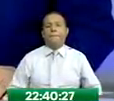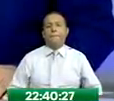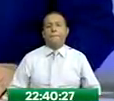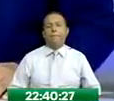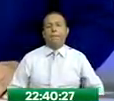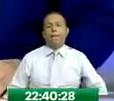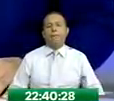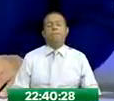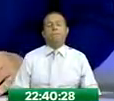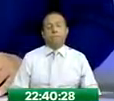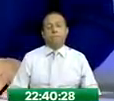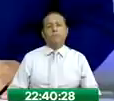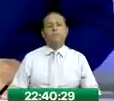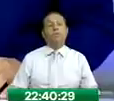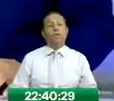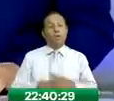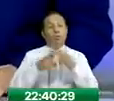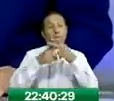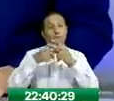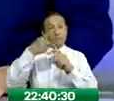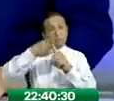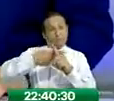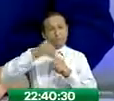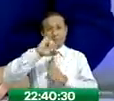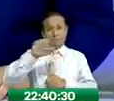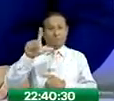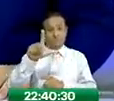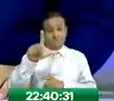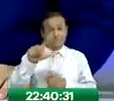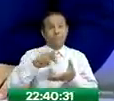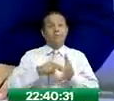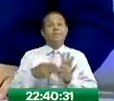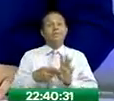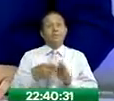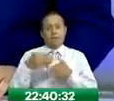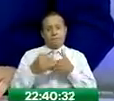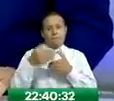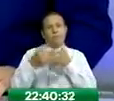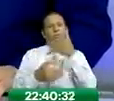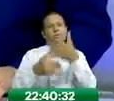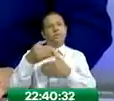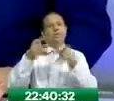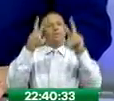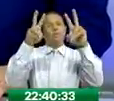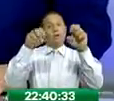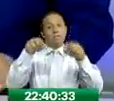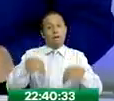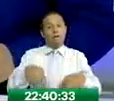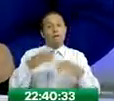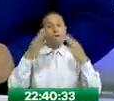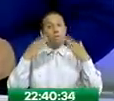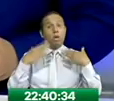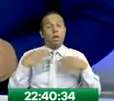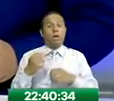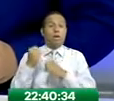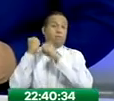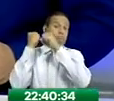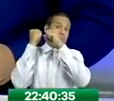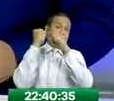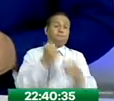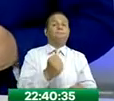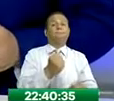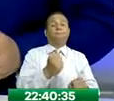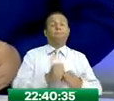Inició el mes de julio y con ello también las celebraciones por un año más del proceso fundacional de Guayaquil. La municipalidad abrió la agenda de